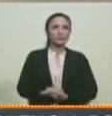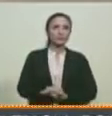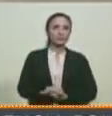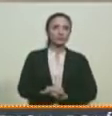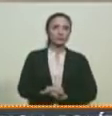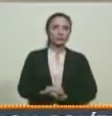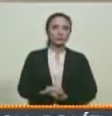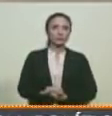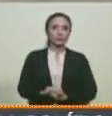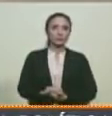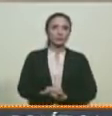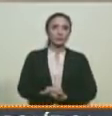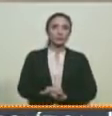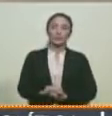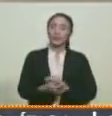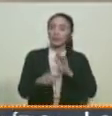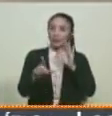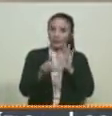en la ilegalidad.